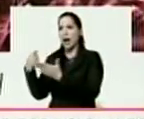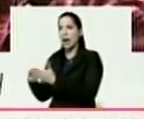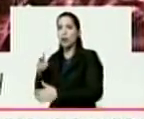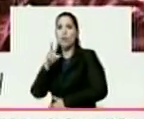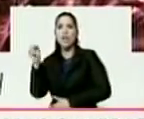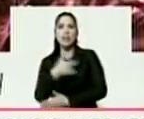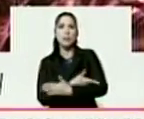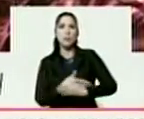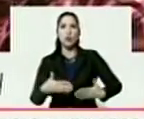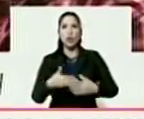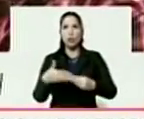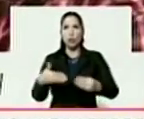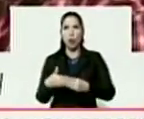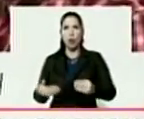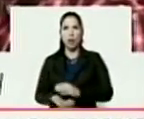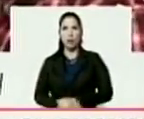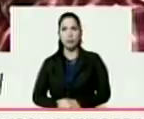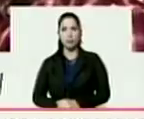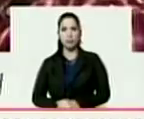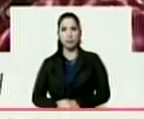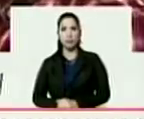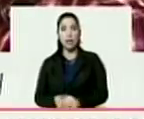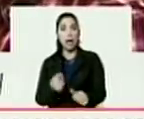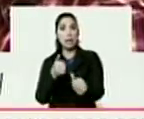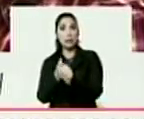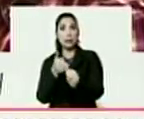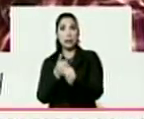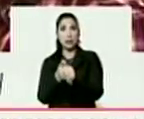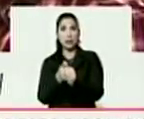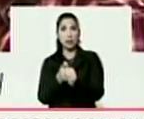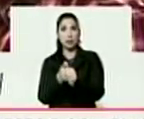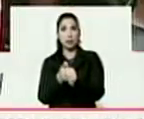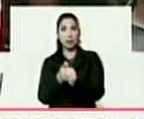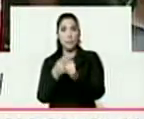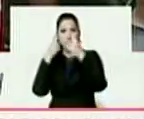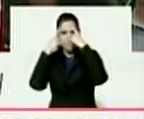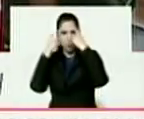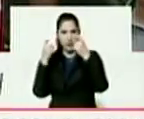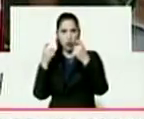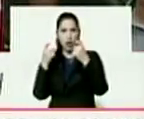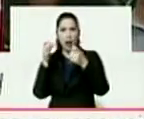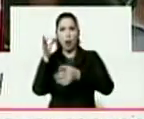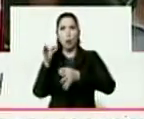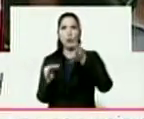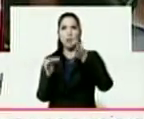dólares en una asistencia profesional jurídica